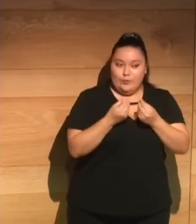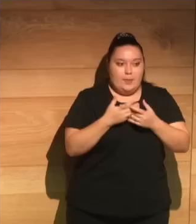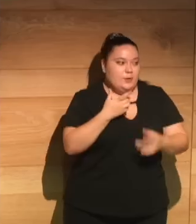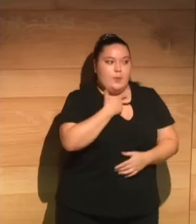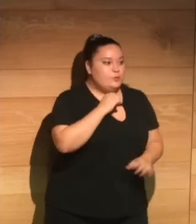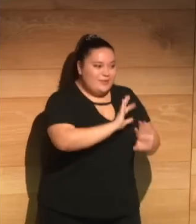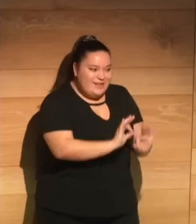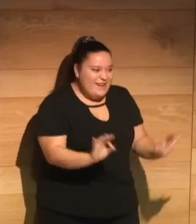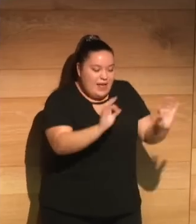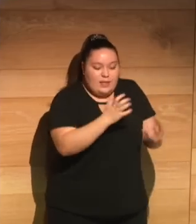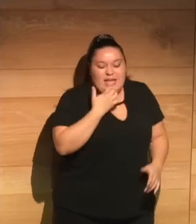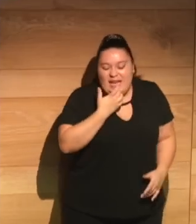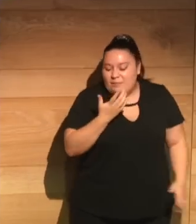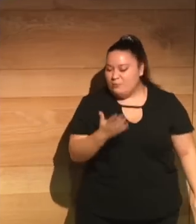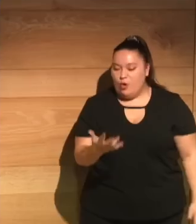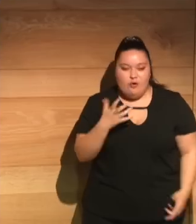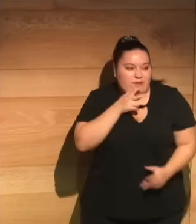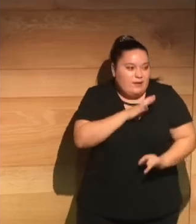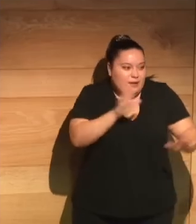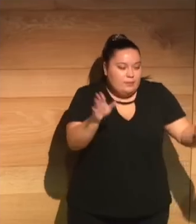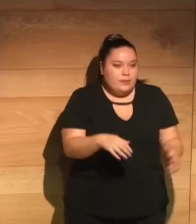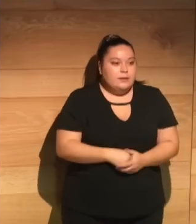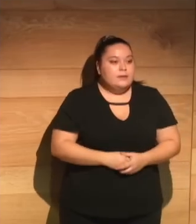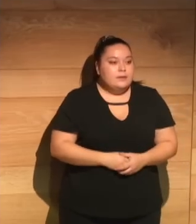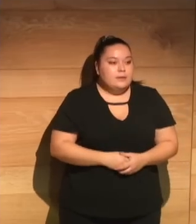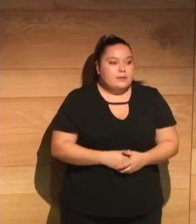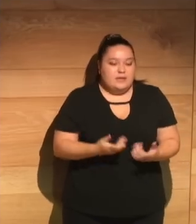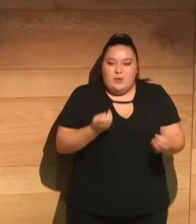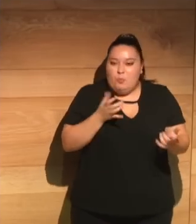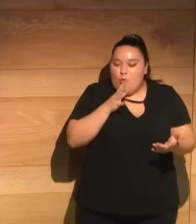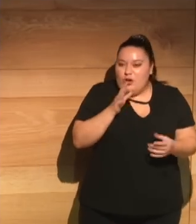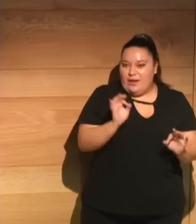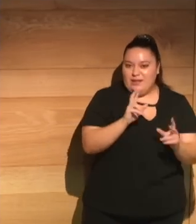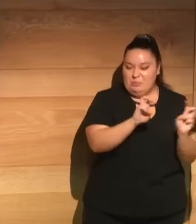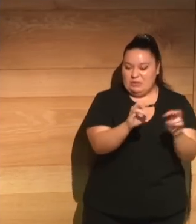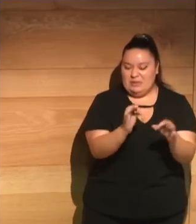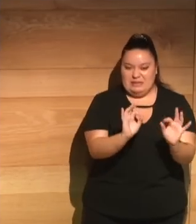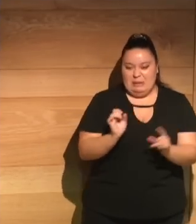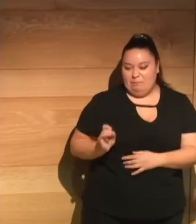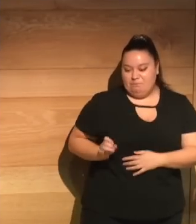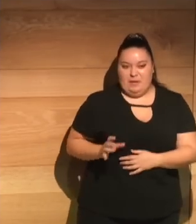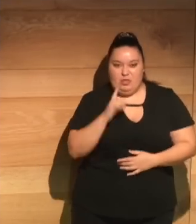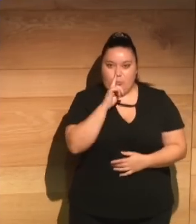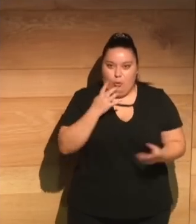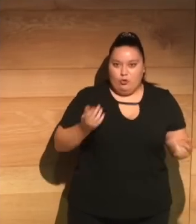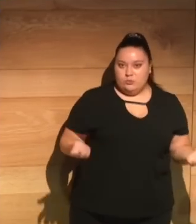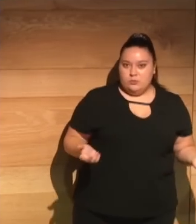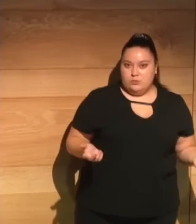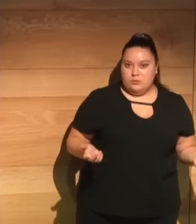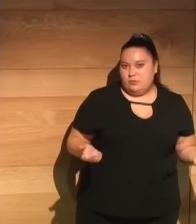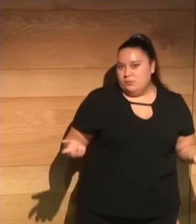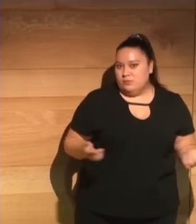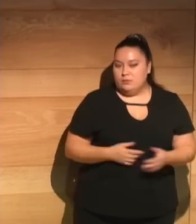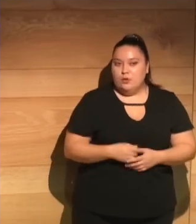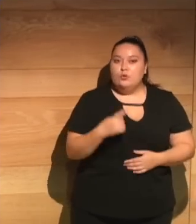nada. A mí no me ha gustado. Qué ejemplo más desagradable, tío. A mí ha estado fuera de lugar. Traer la escatología aquí ahora de pronto, ¿para qué? Eso es para otros programas. ¿Qué quieres, empatarnos?